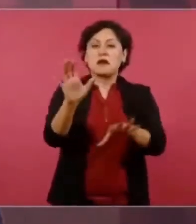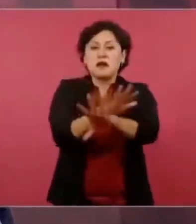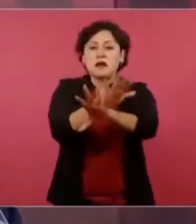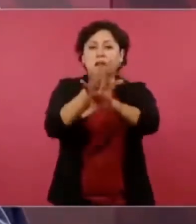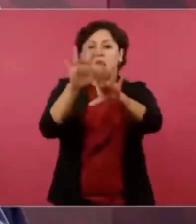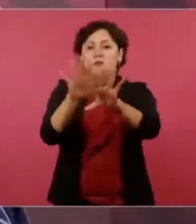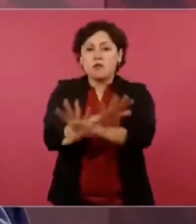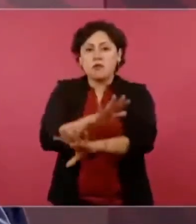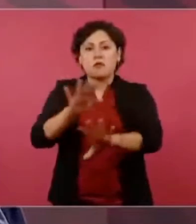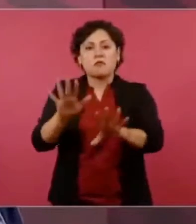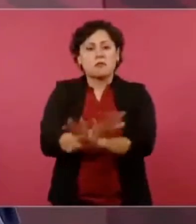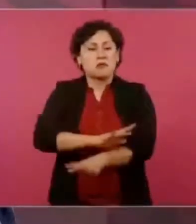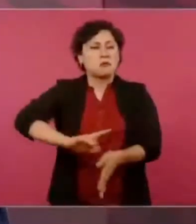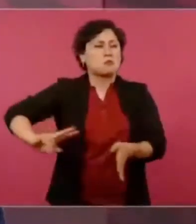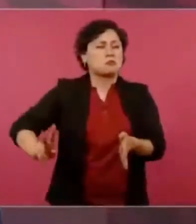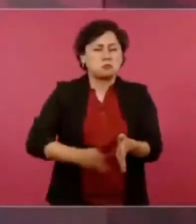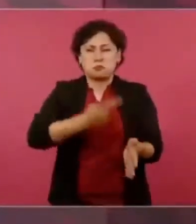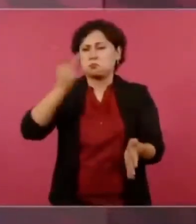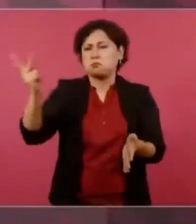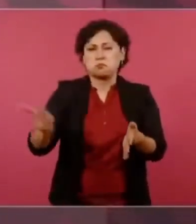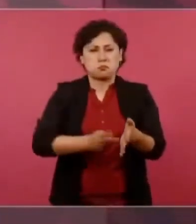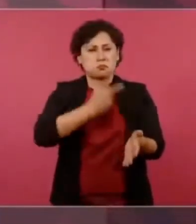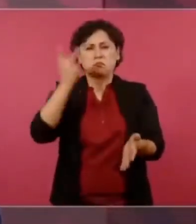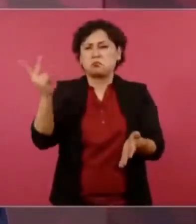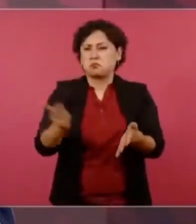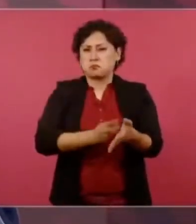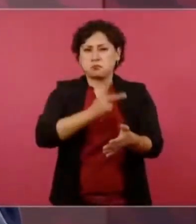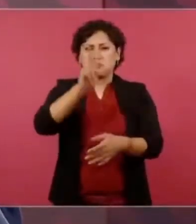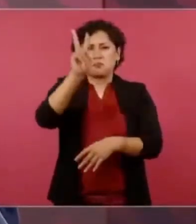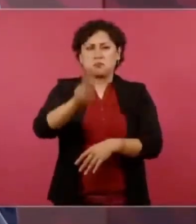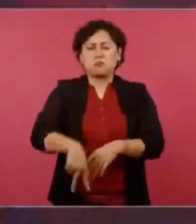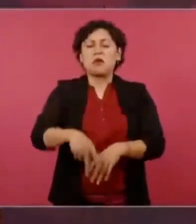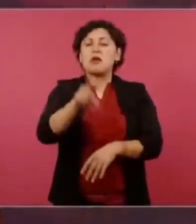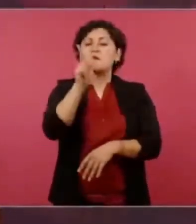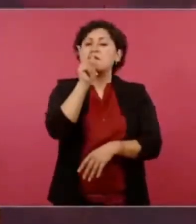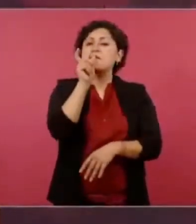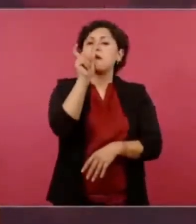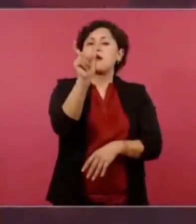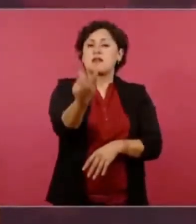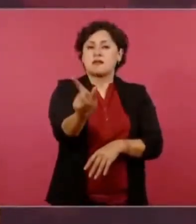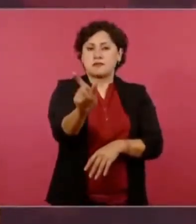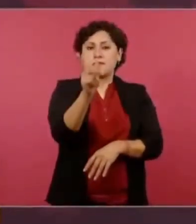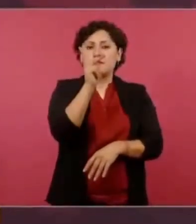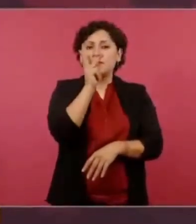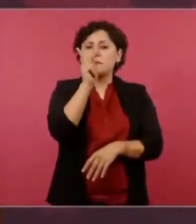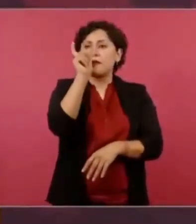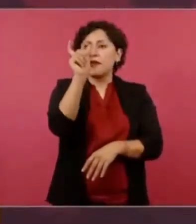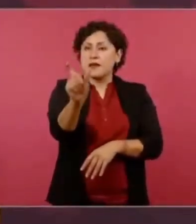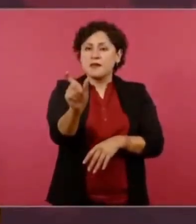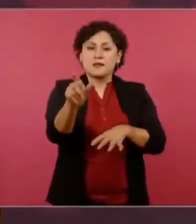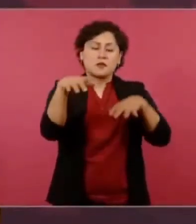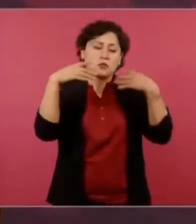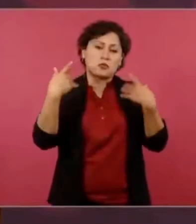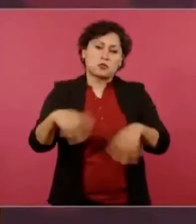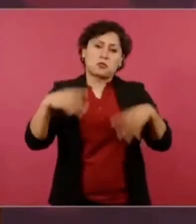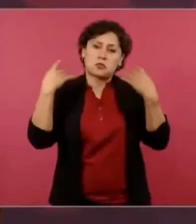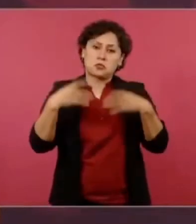quisieron, la desgastaron, una palabra tan importante,